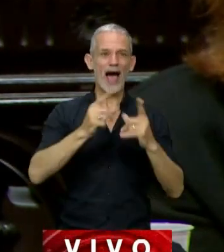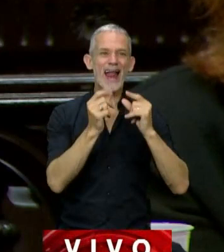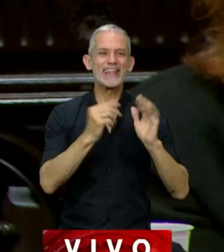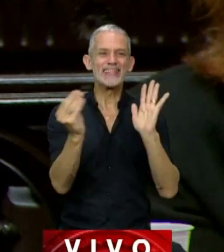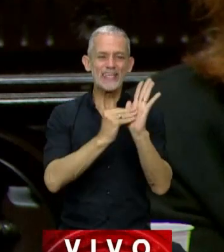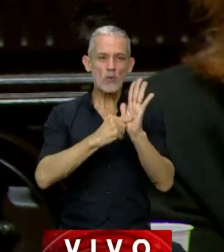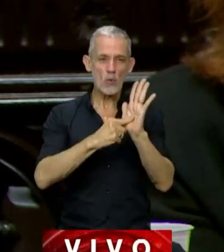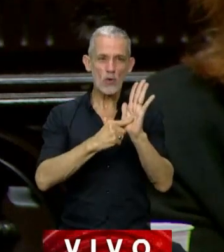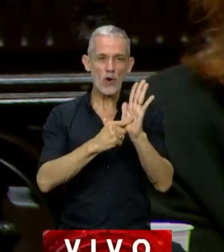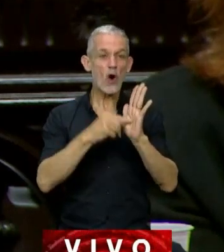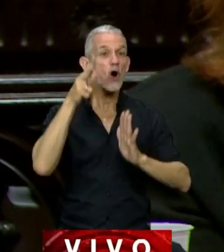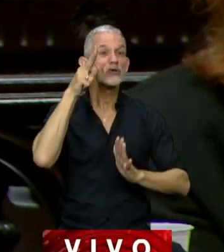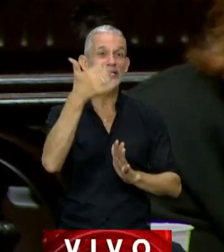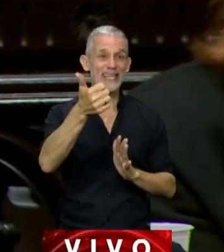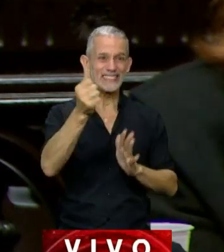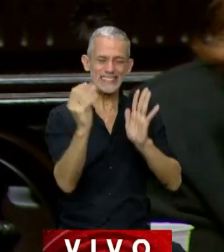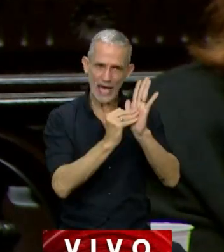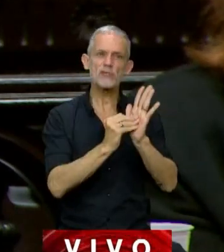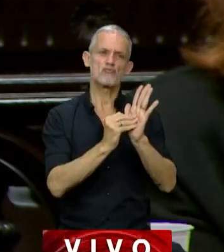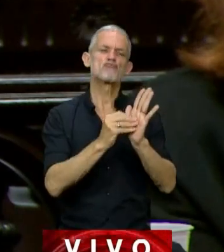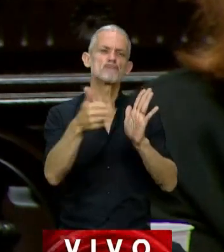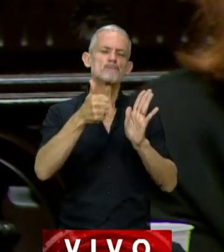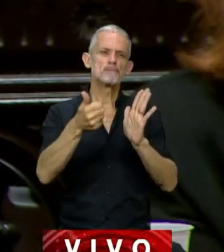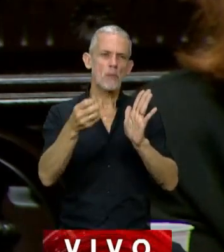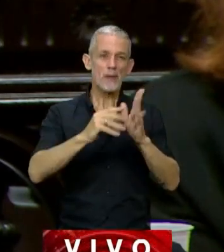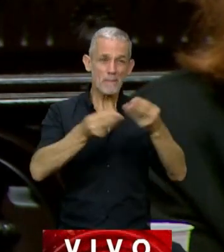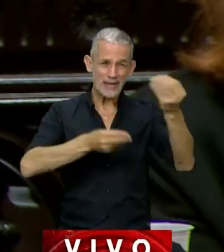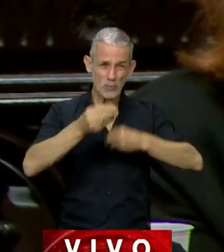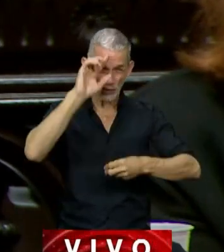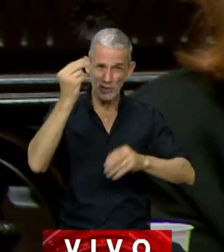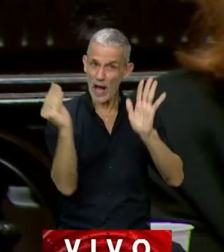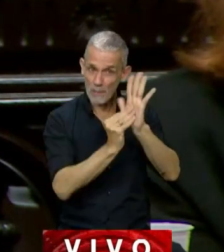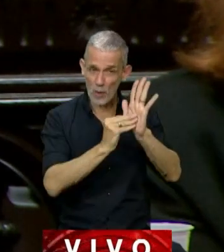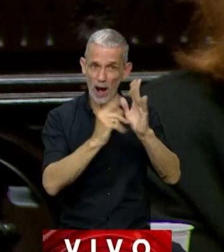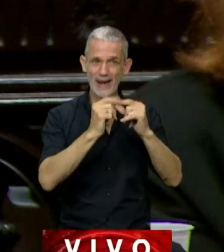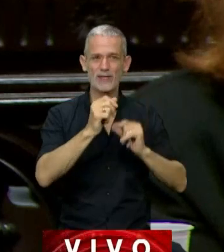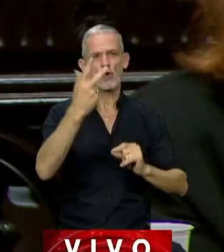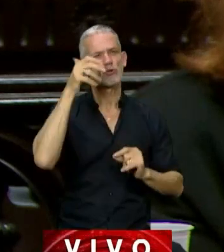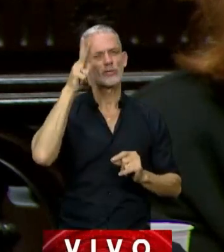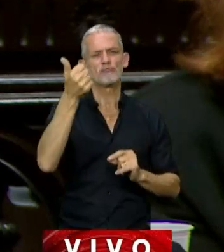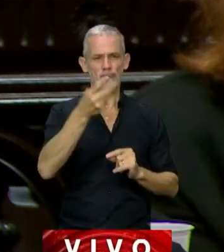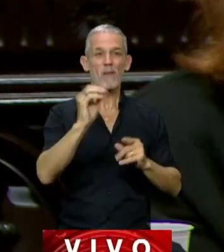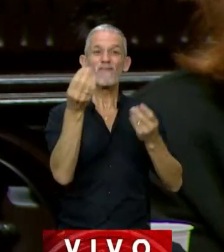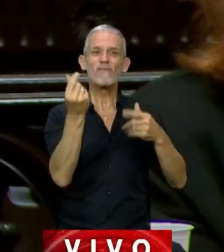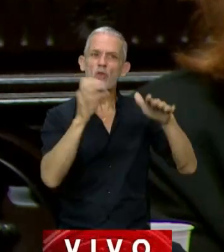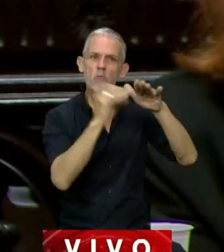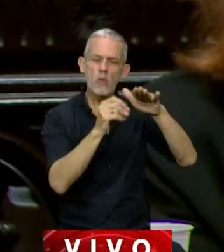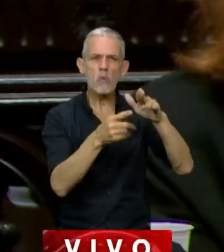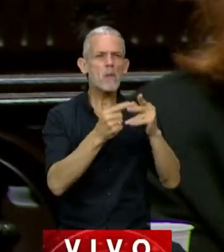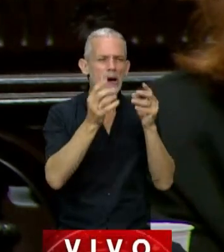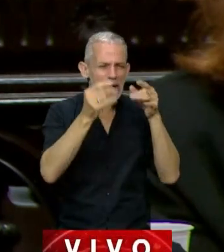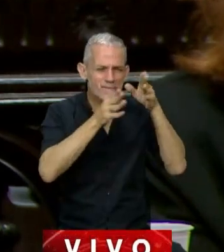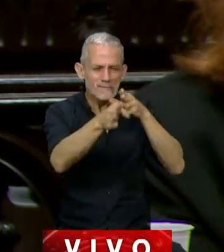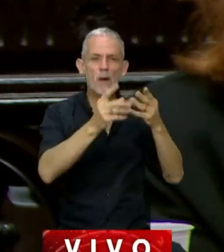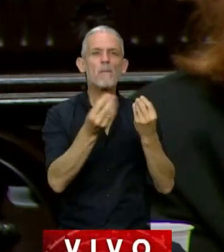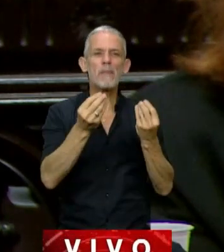la incorporación del artículo 86 en el presupuesto nacional, que es los fondos asignados específicamente